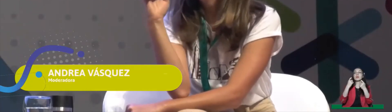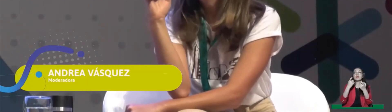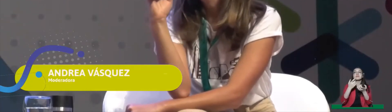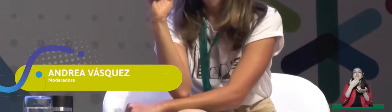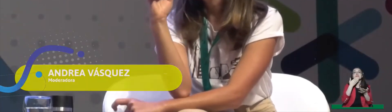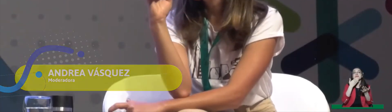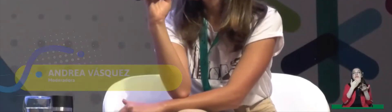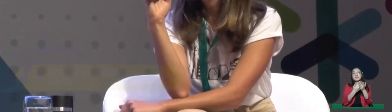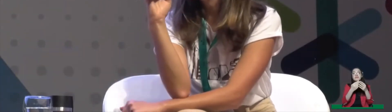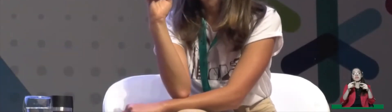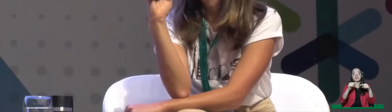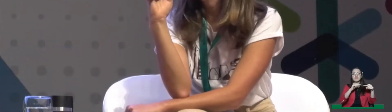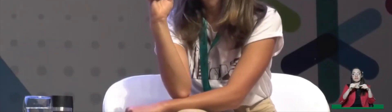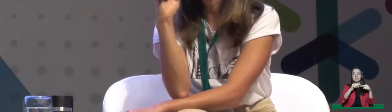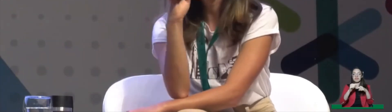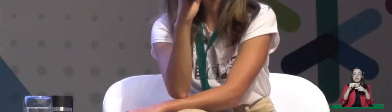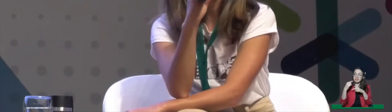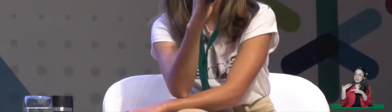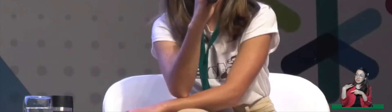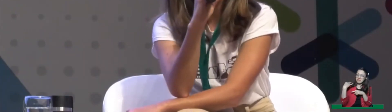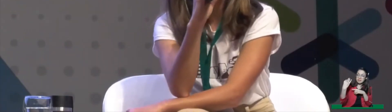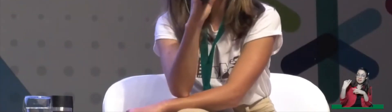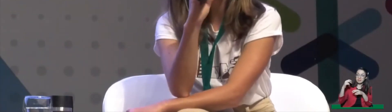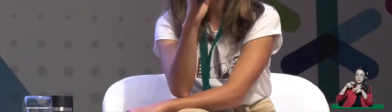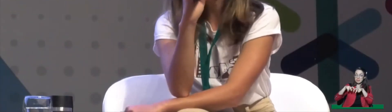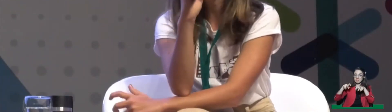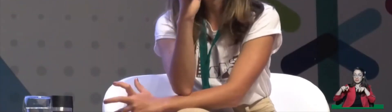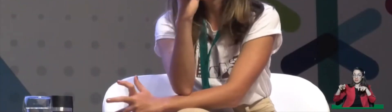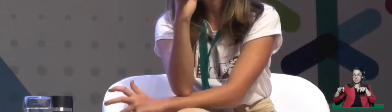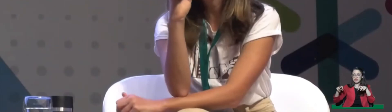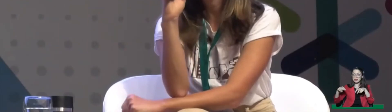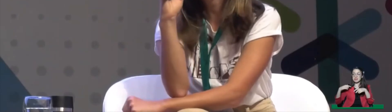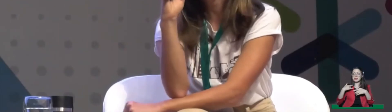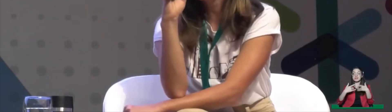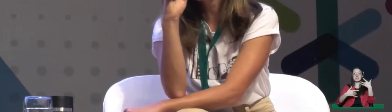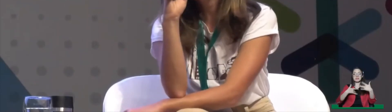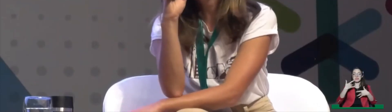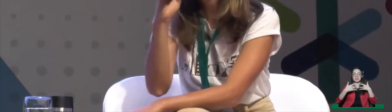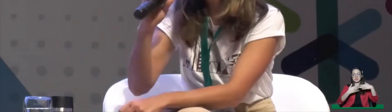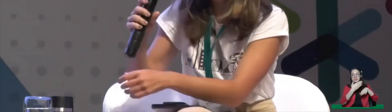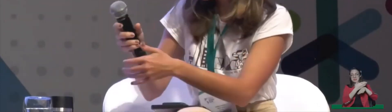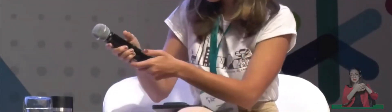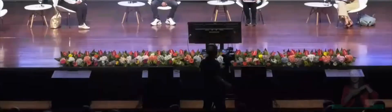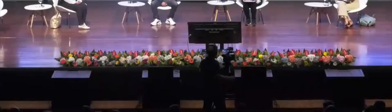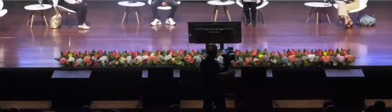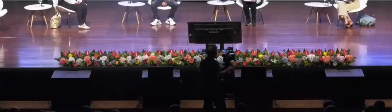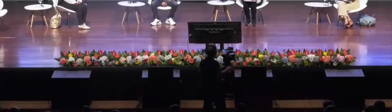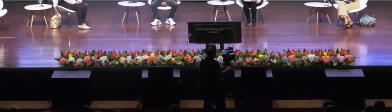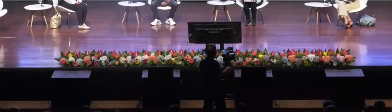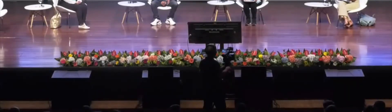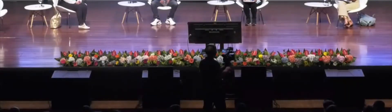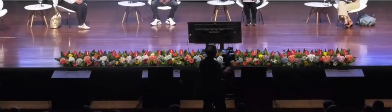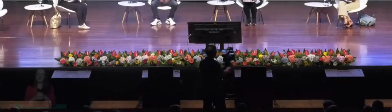por invitarnos a ser parte de este panel y que disfruten el resto del día